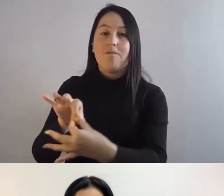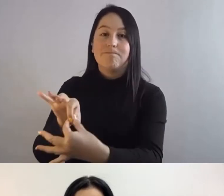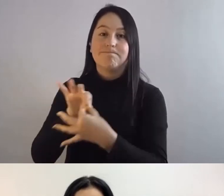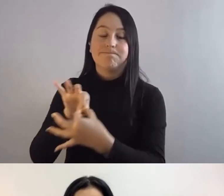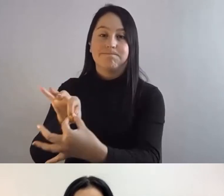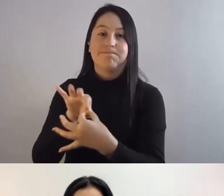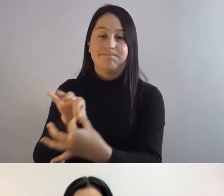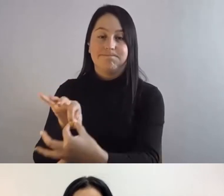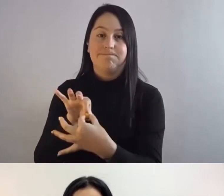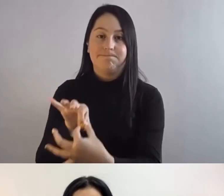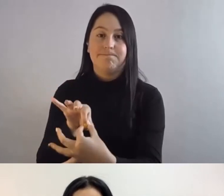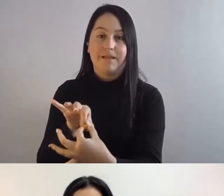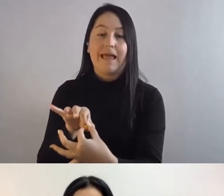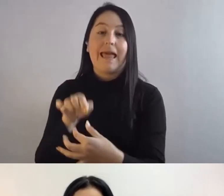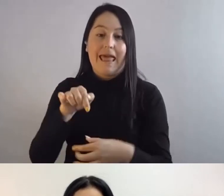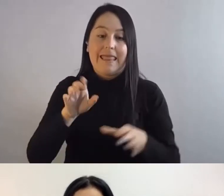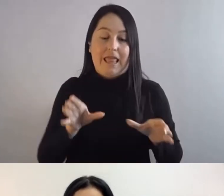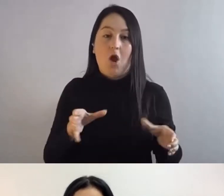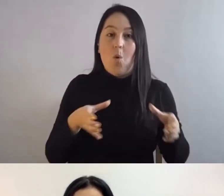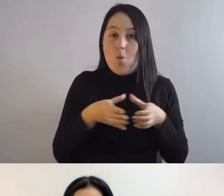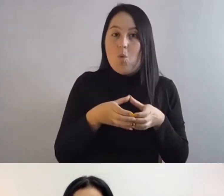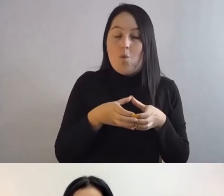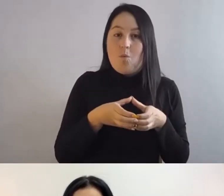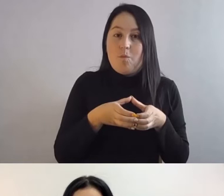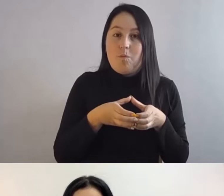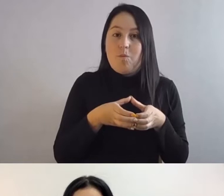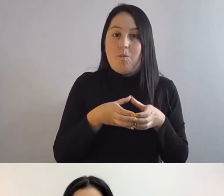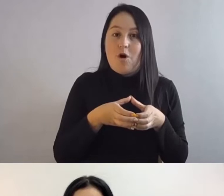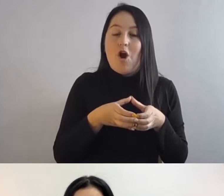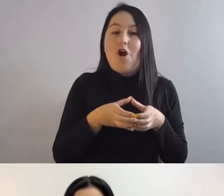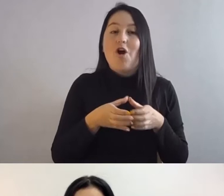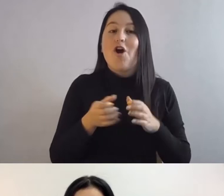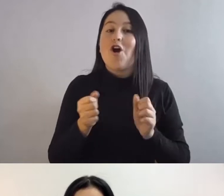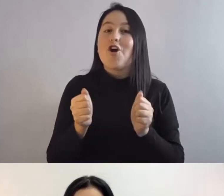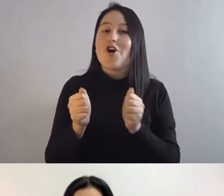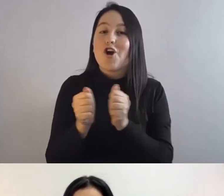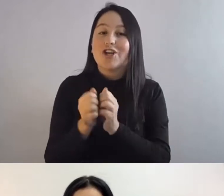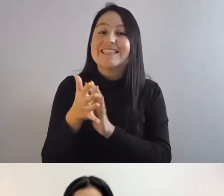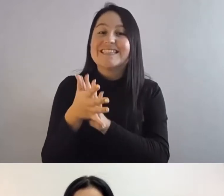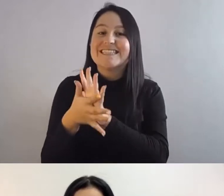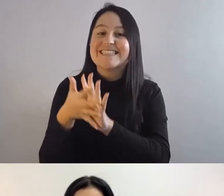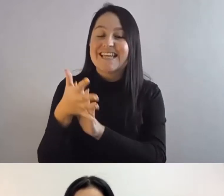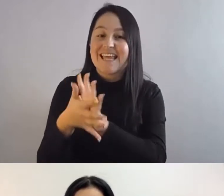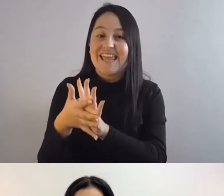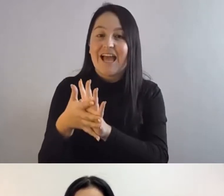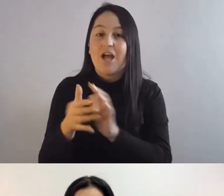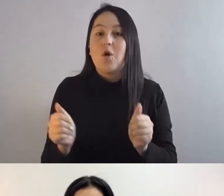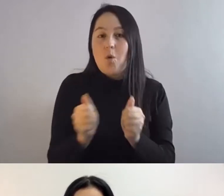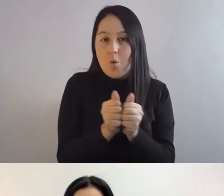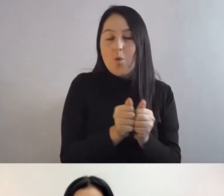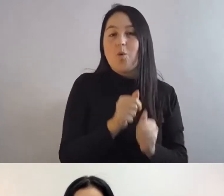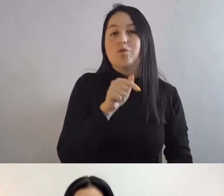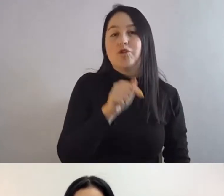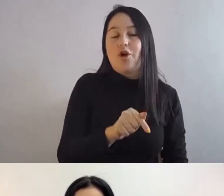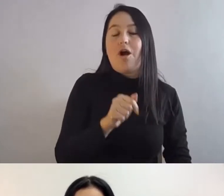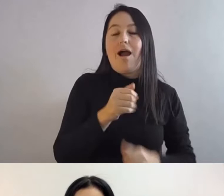entre este equipo de Conseña, ¿cierto?, con el LUTEC de Avance e Inclusión,